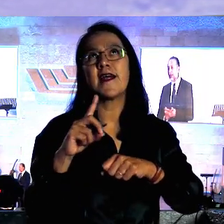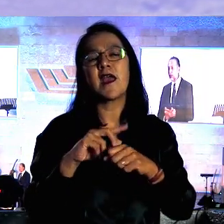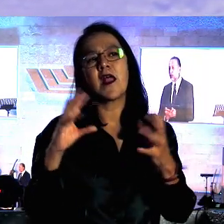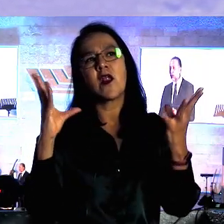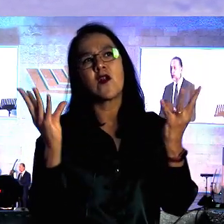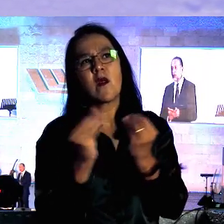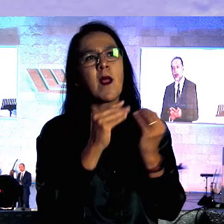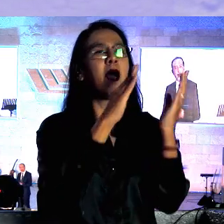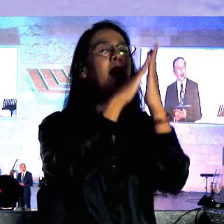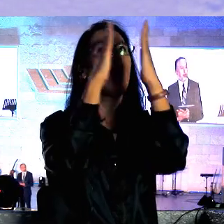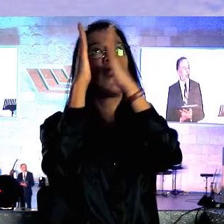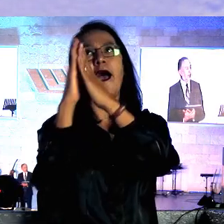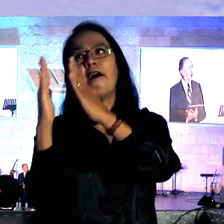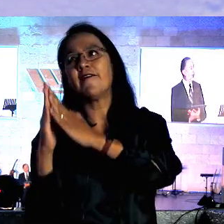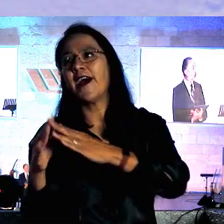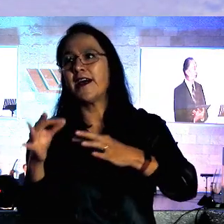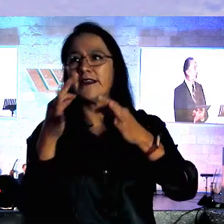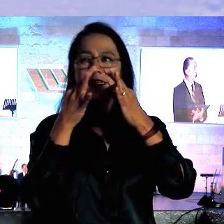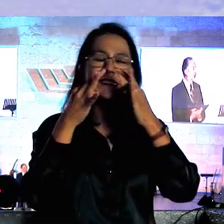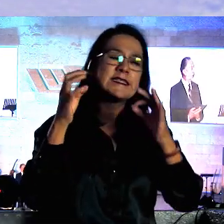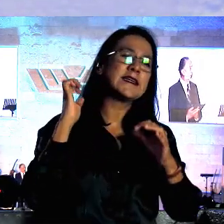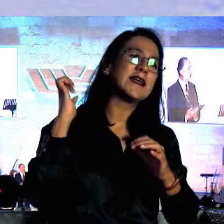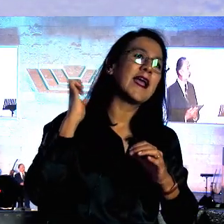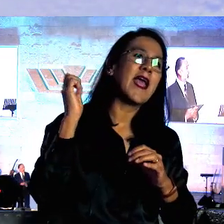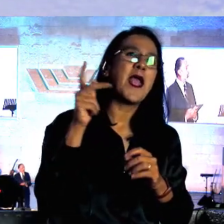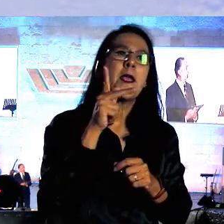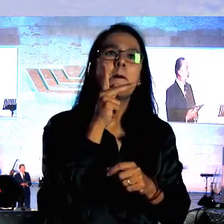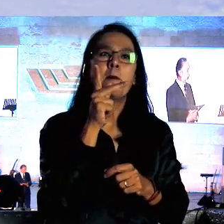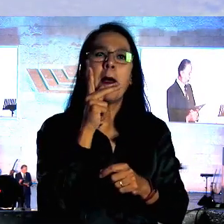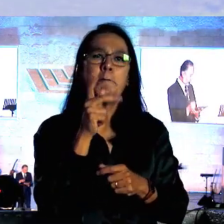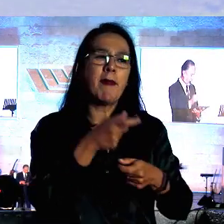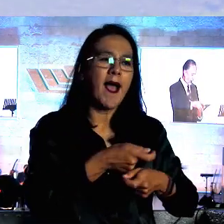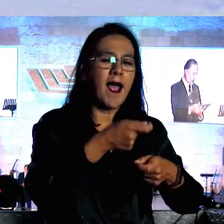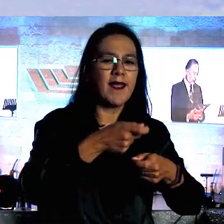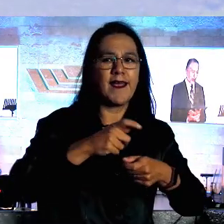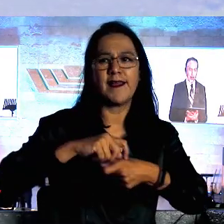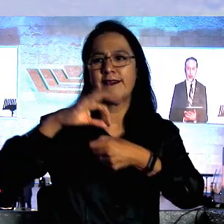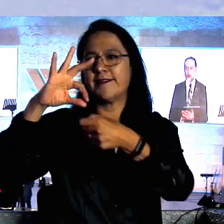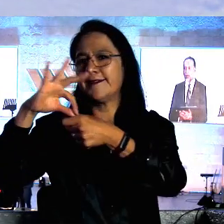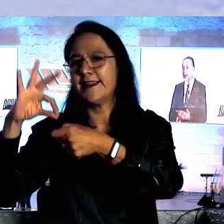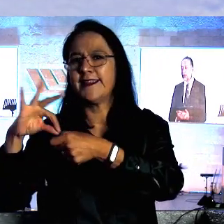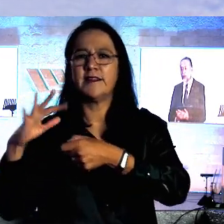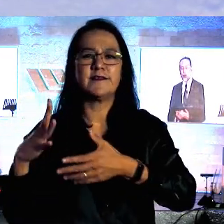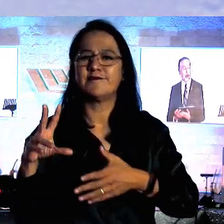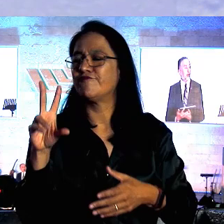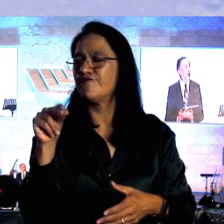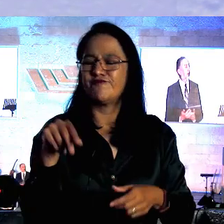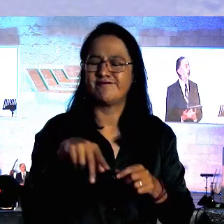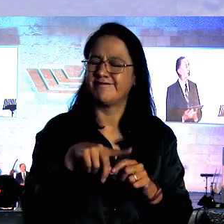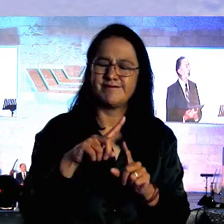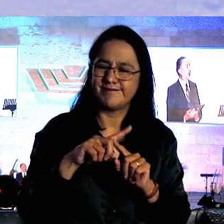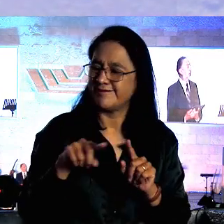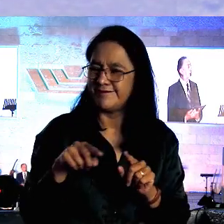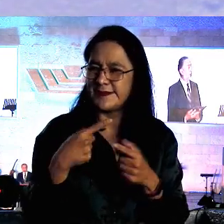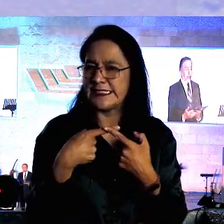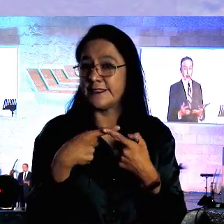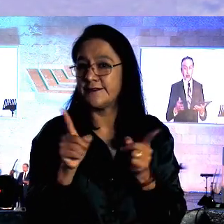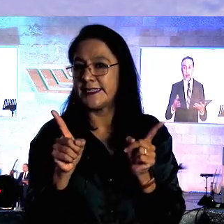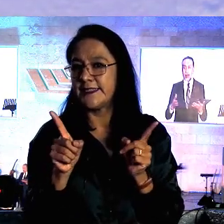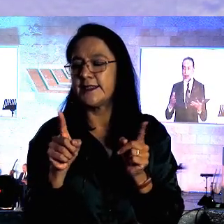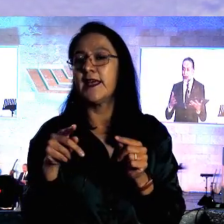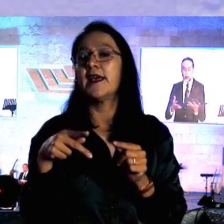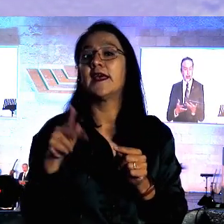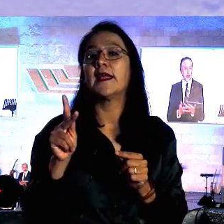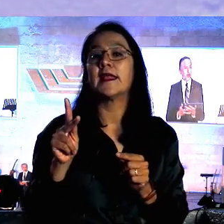predicación y el papá pasa el cesto de la ofrenda y los hijos ahí depositan su ofrenda no, no, no sino